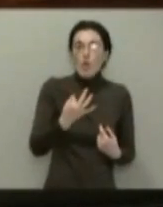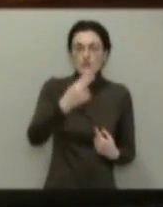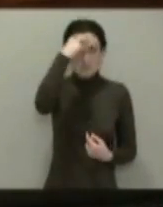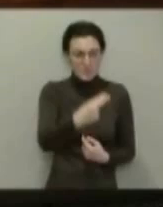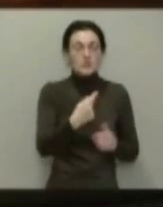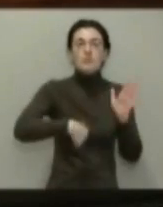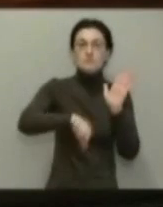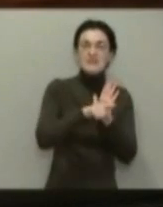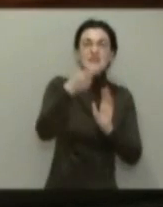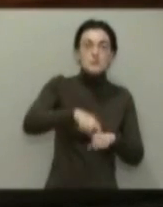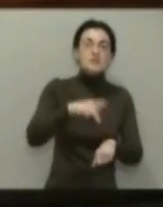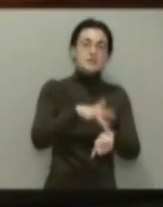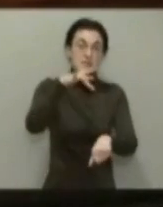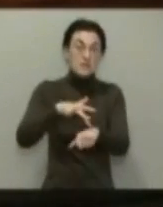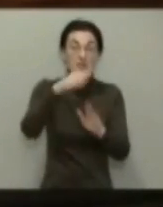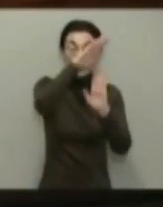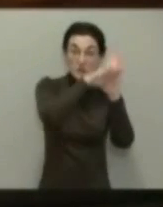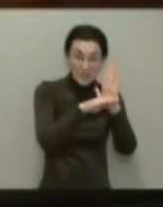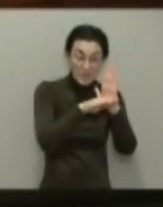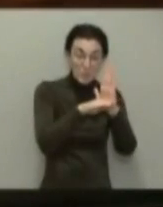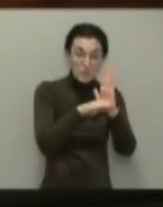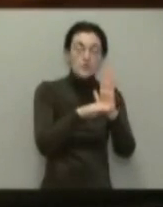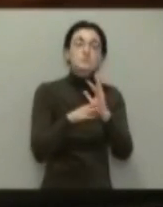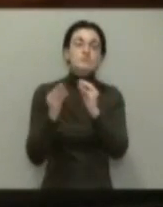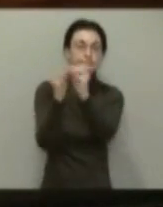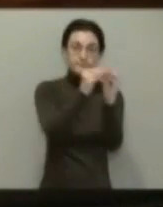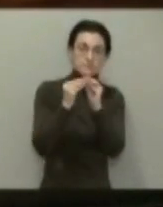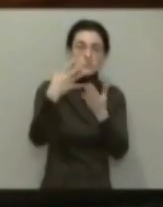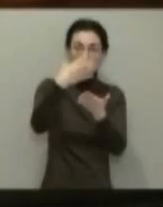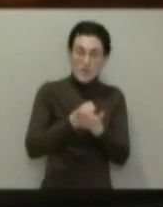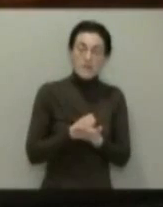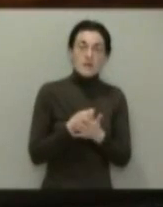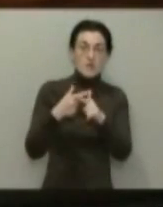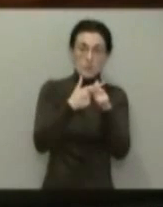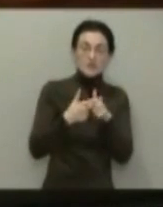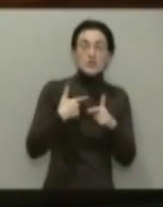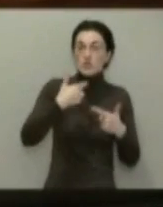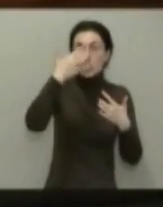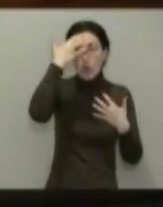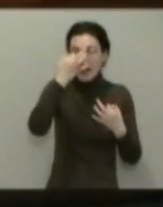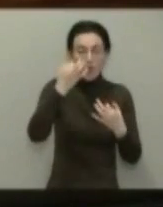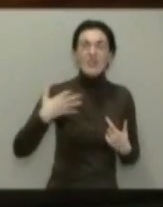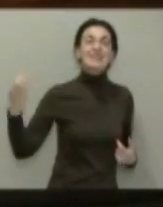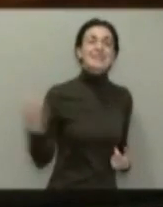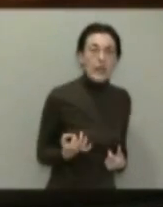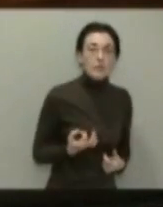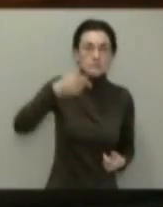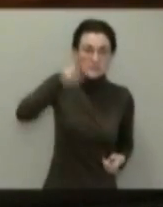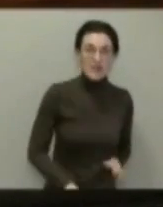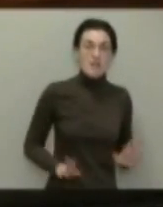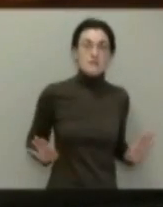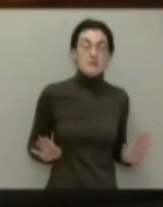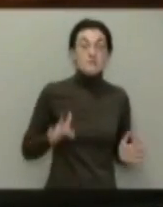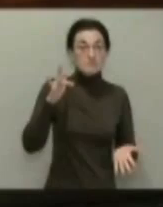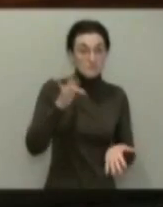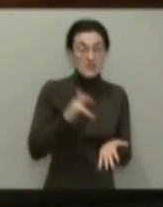y con sensibilidad. Y todos esos principios son absolutamente conjugables. No es que lo crea que lo sean, es que lo tienen que ser. máxime en el